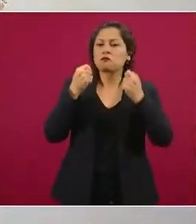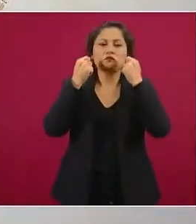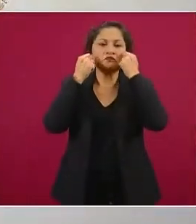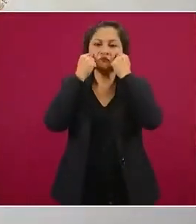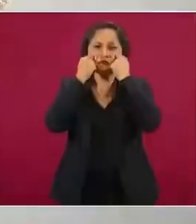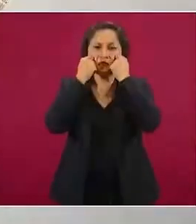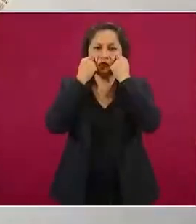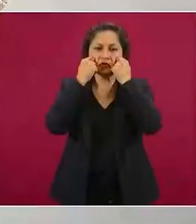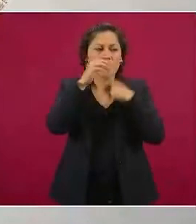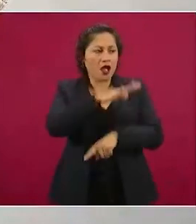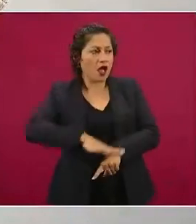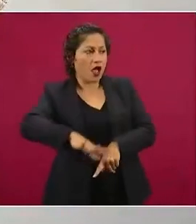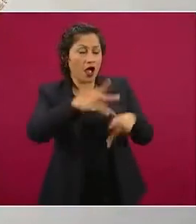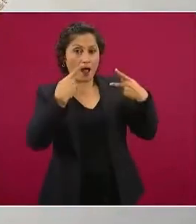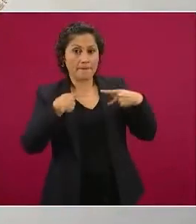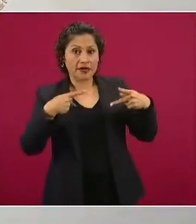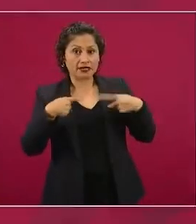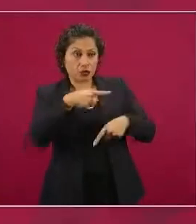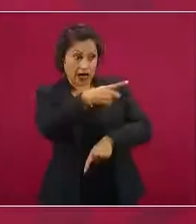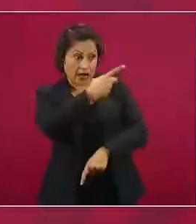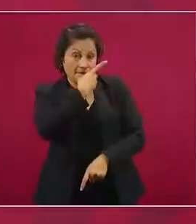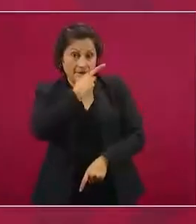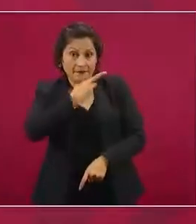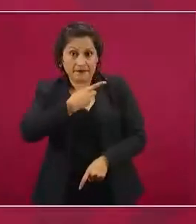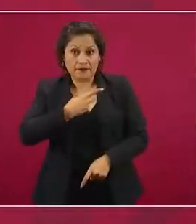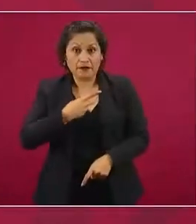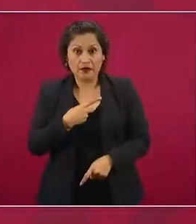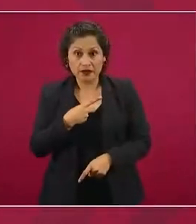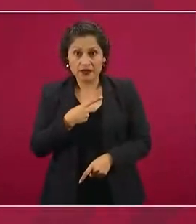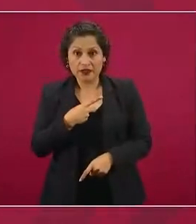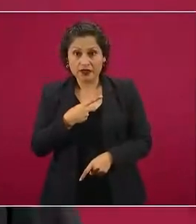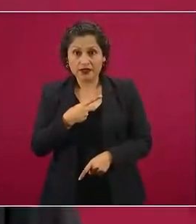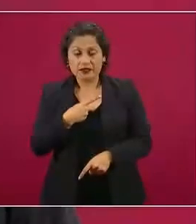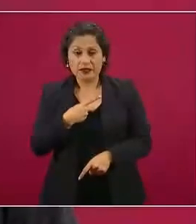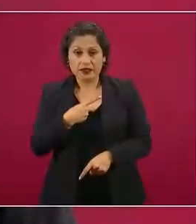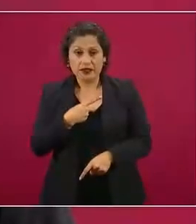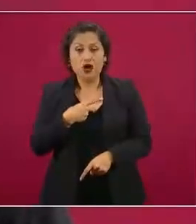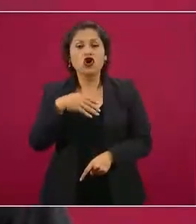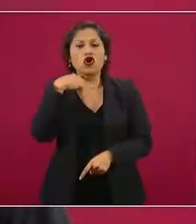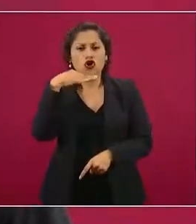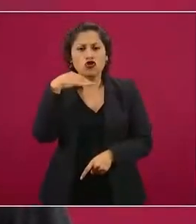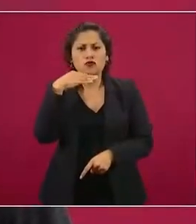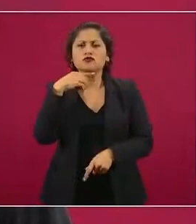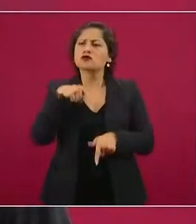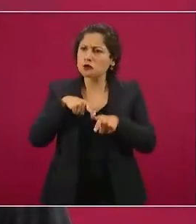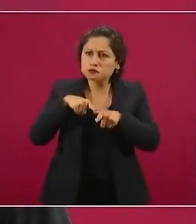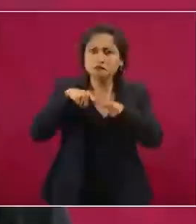Si el pueblo dice, queremos que continúe la corrupción,